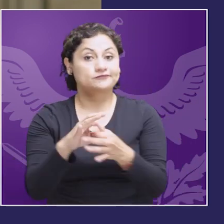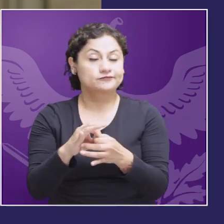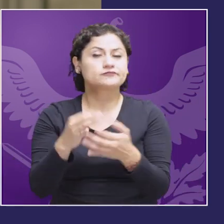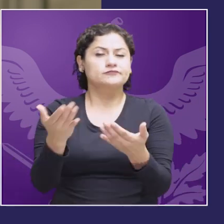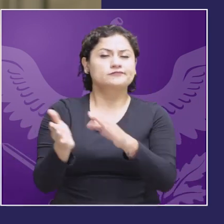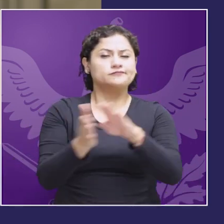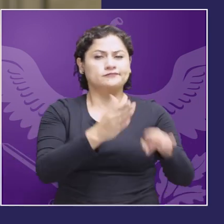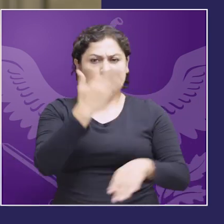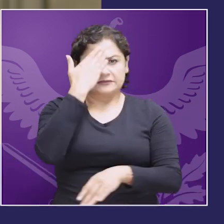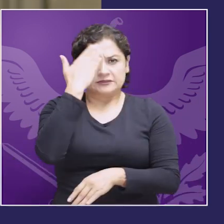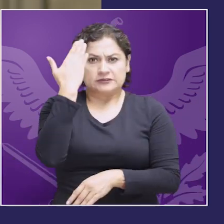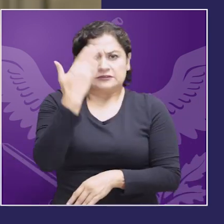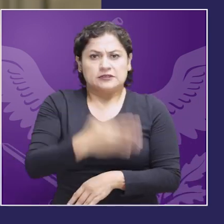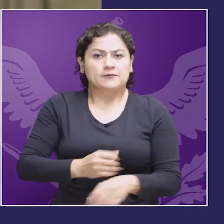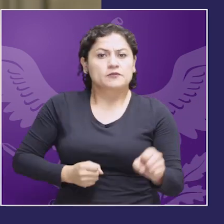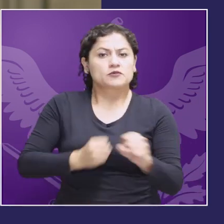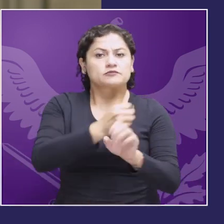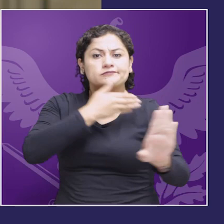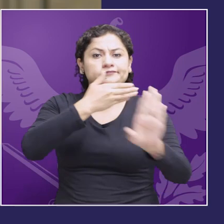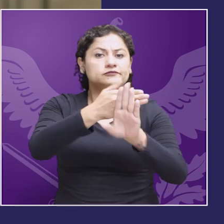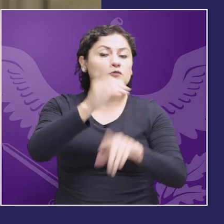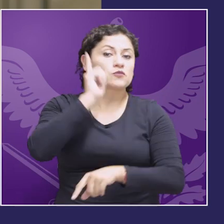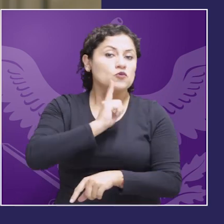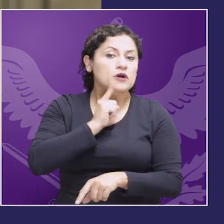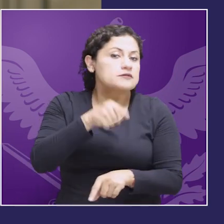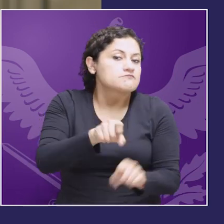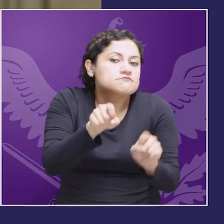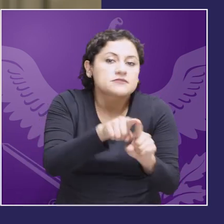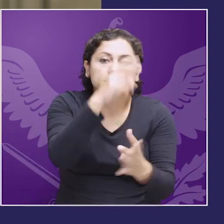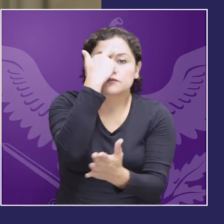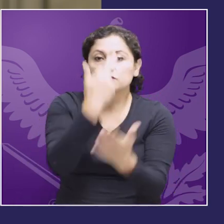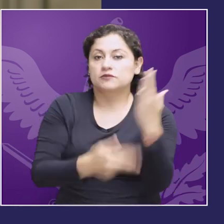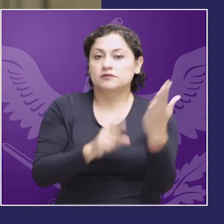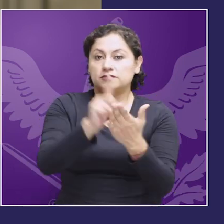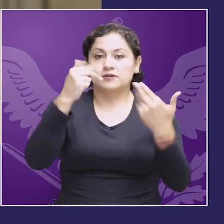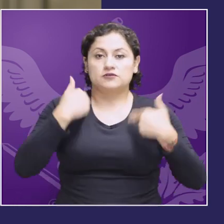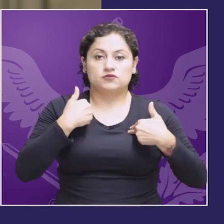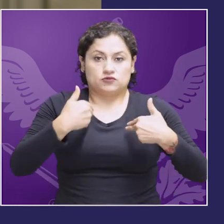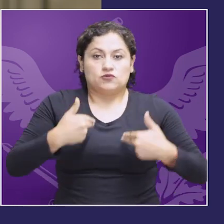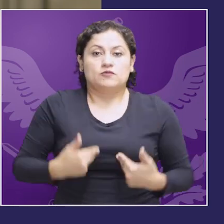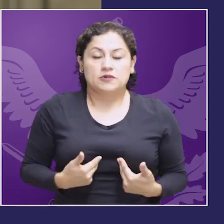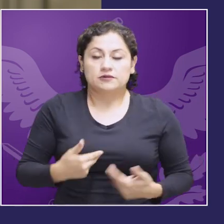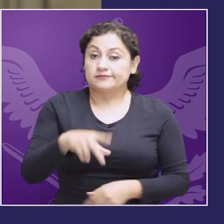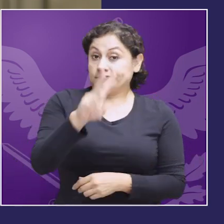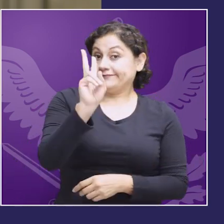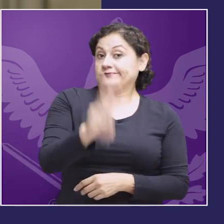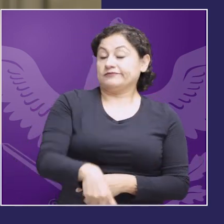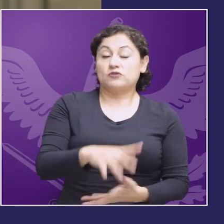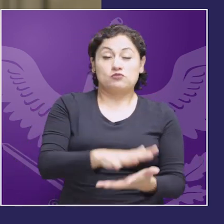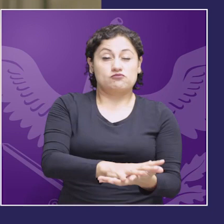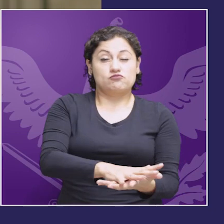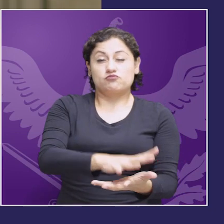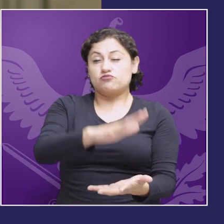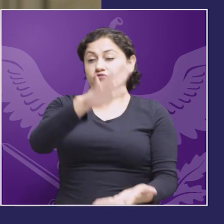¿verdad?, que la violencia contra las mujeres es una violación a los derechos humanos generalizada y siendo abrumadora en